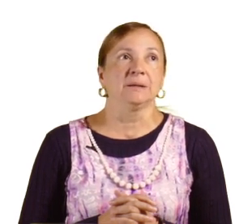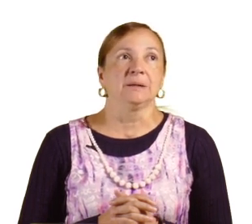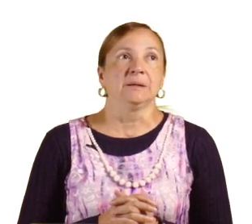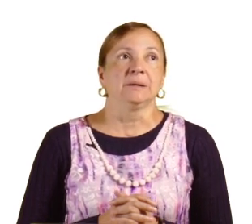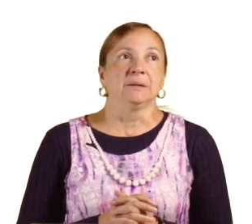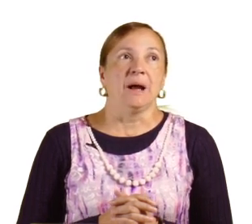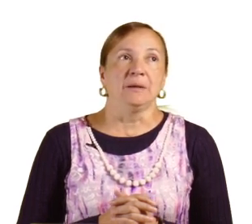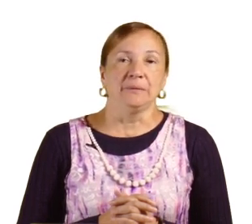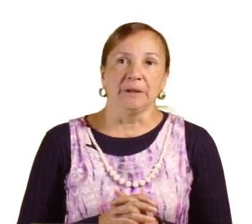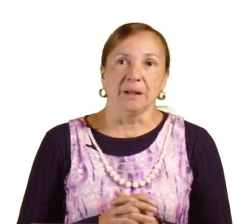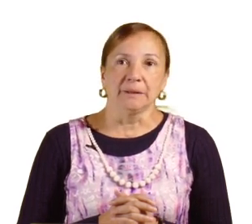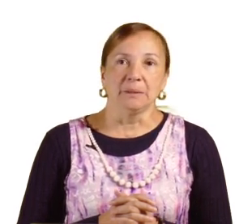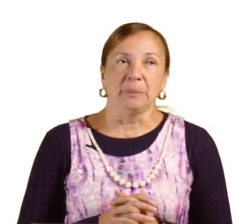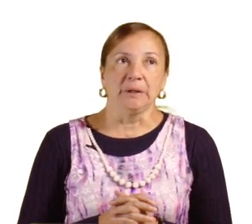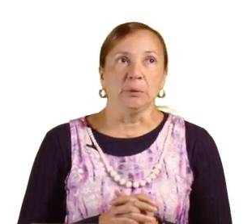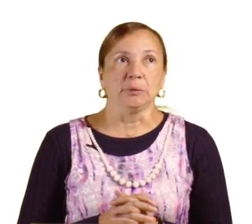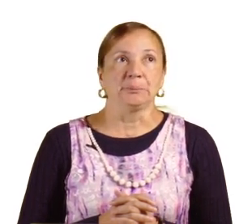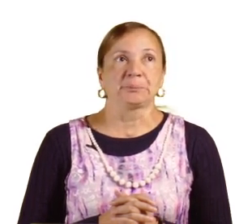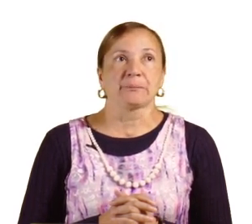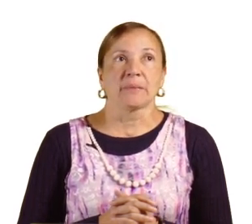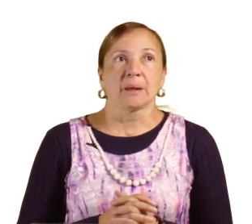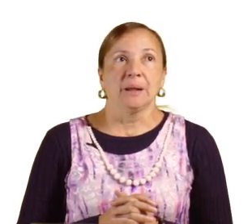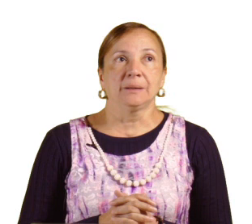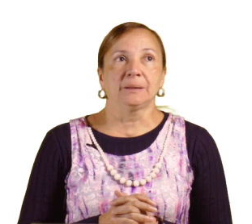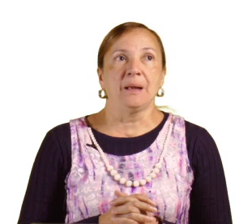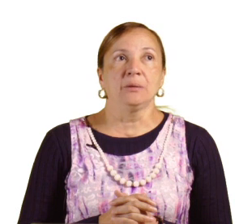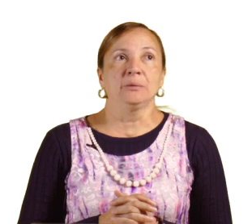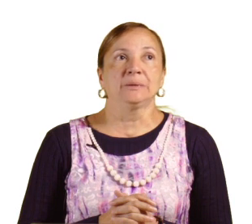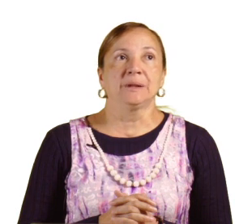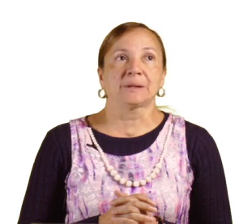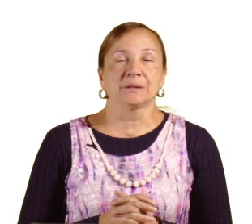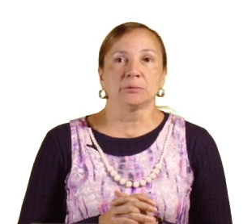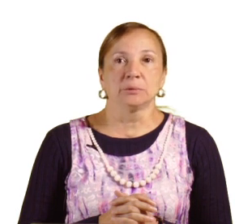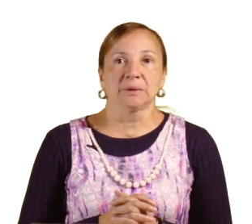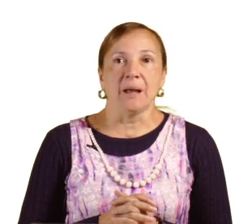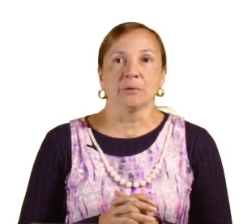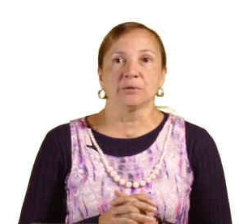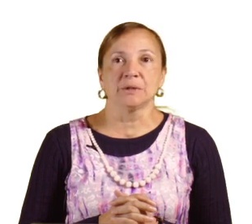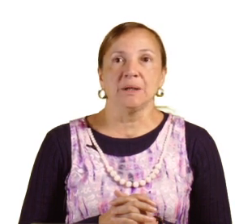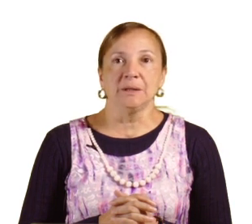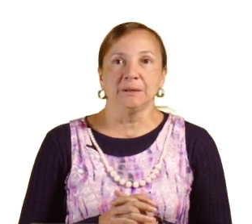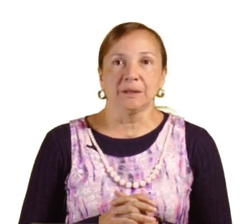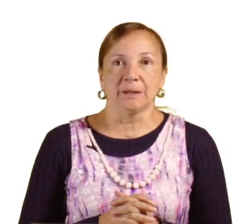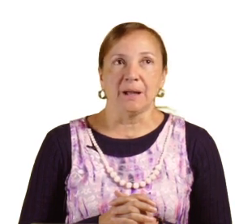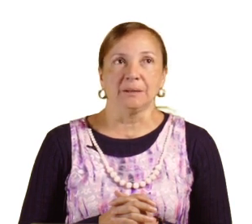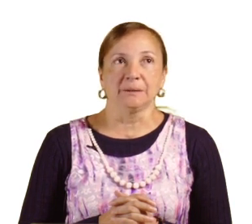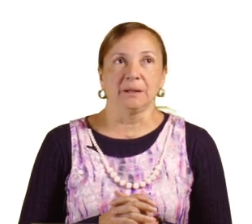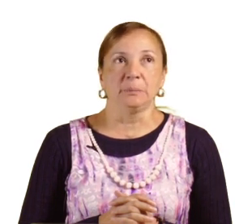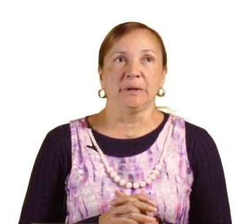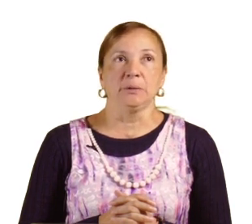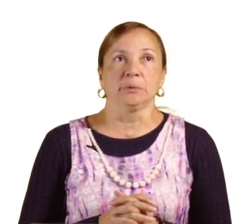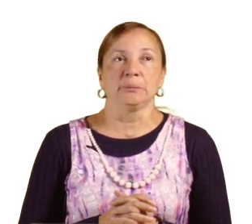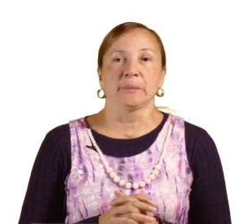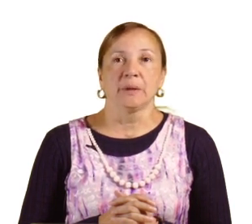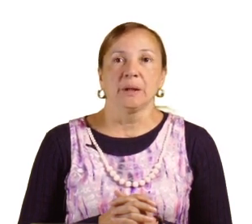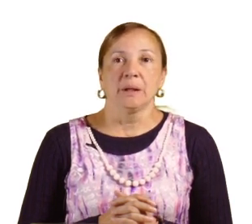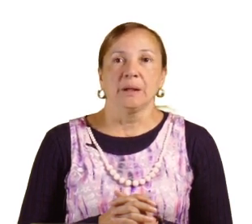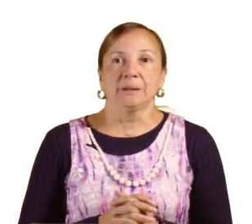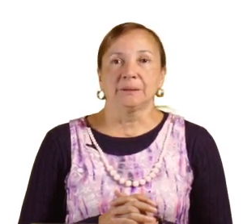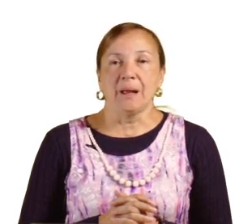financiera al final del periodo, estado de resultados integral del